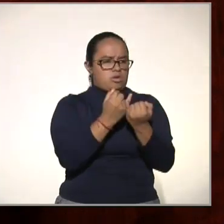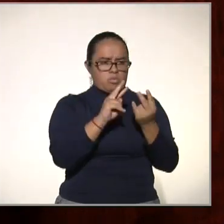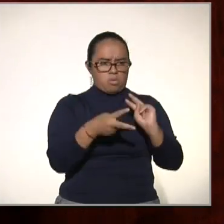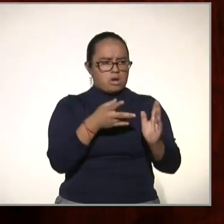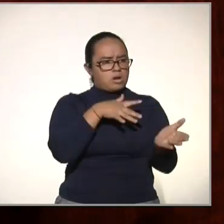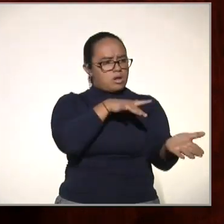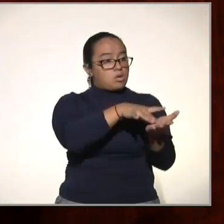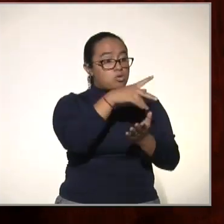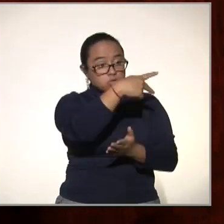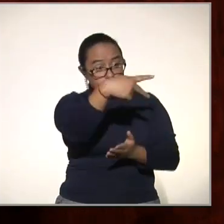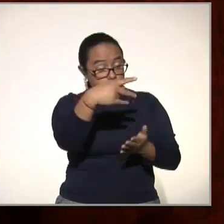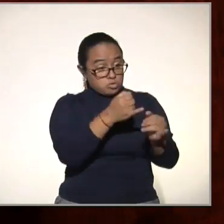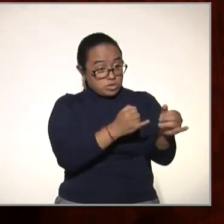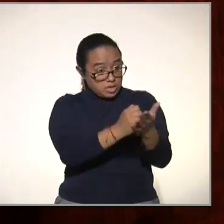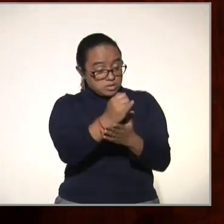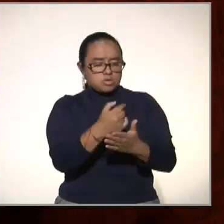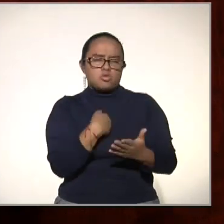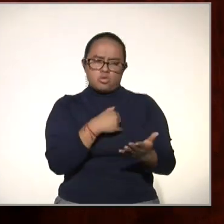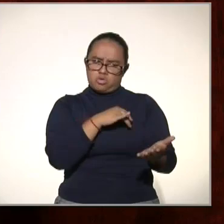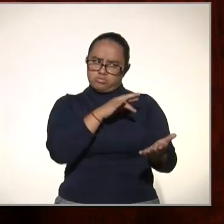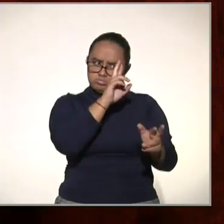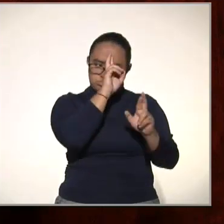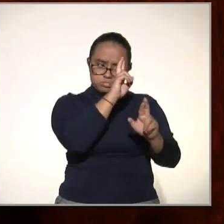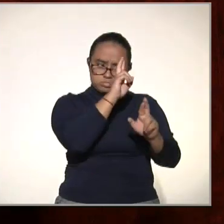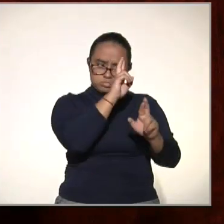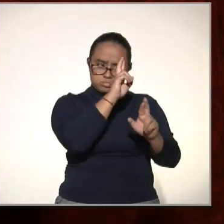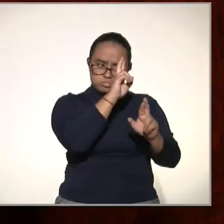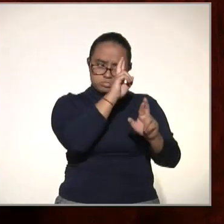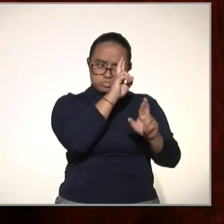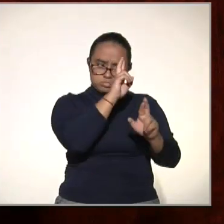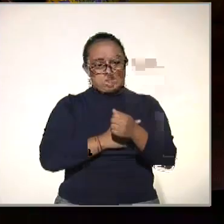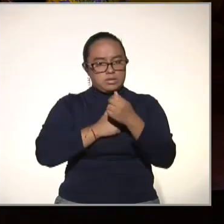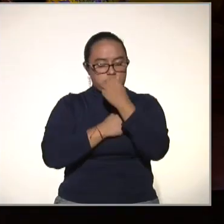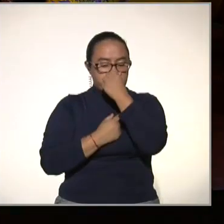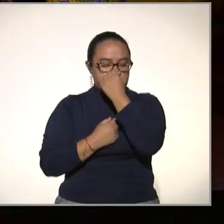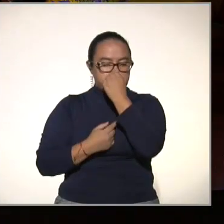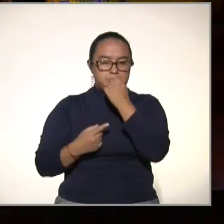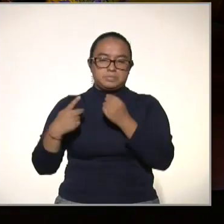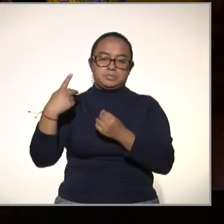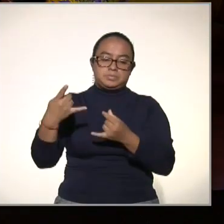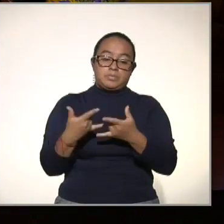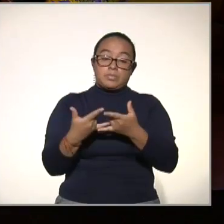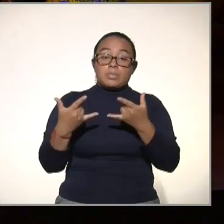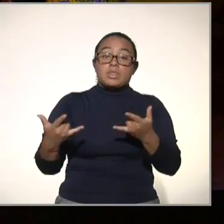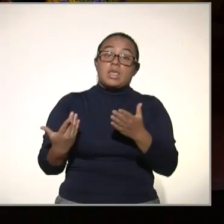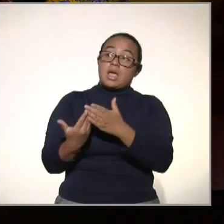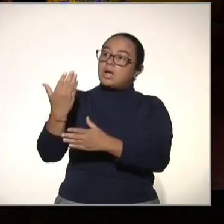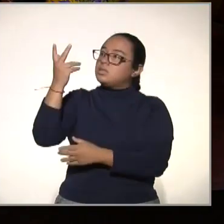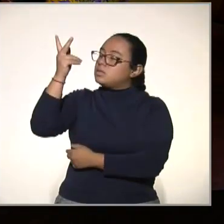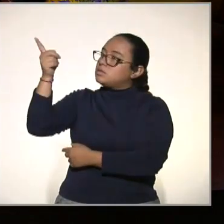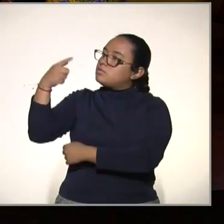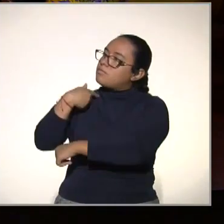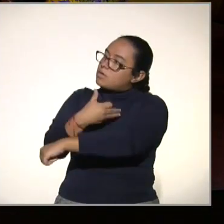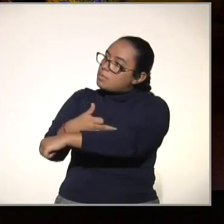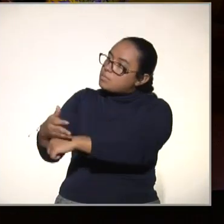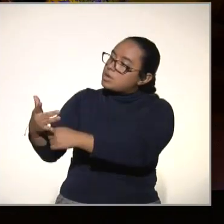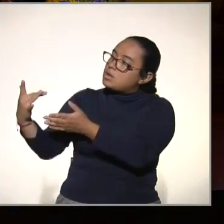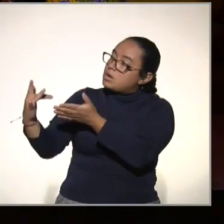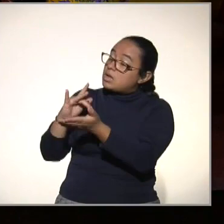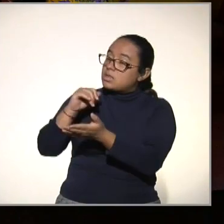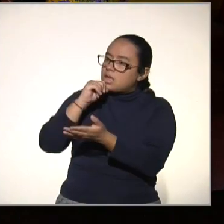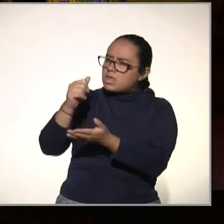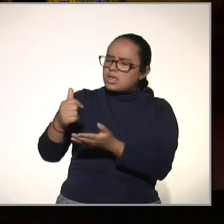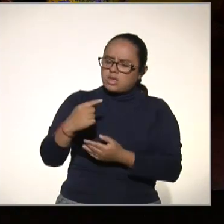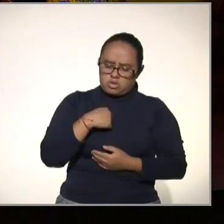total en lo que decidan respecto a su orientación. Es el testimonio de esta persona que no tuvo esa opción y después se